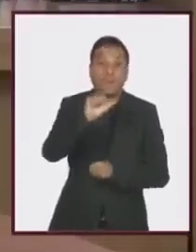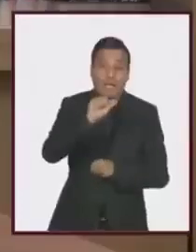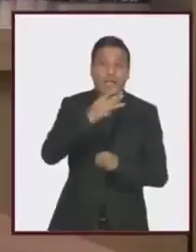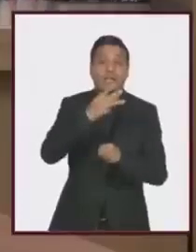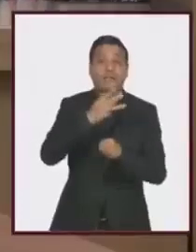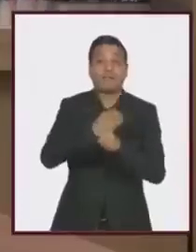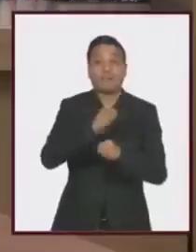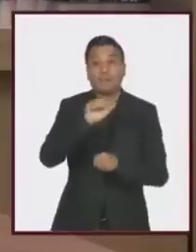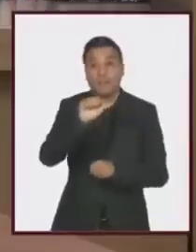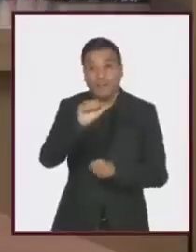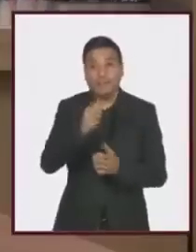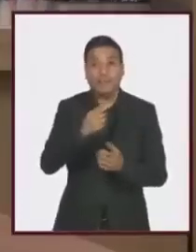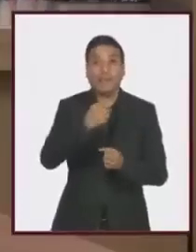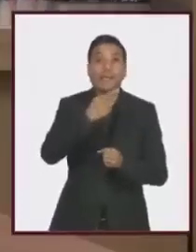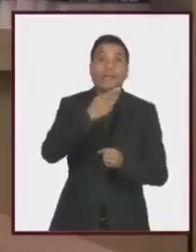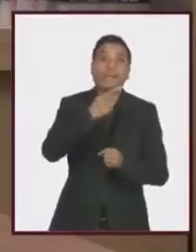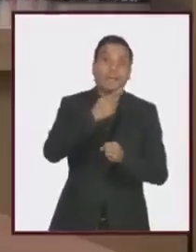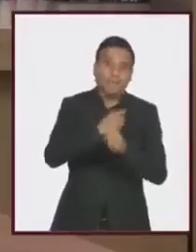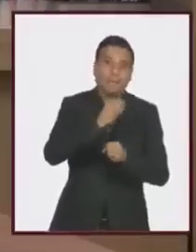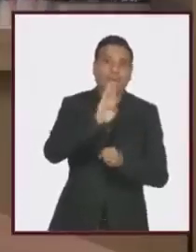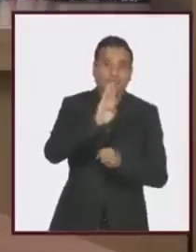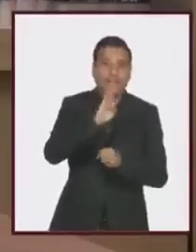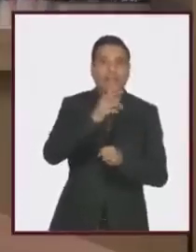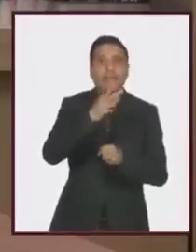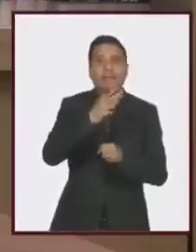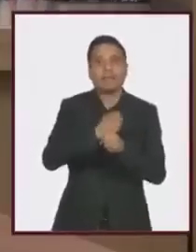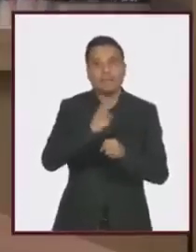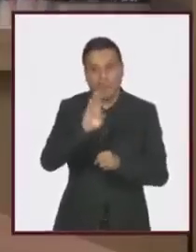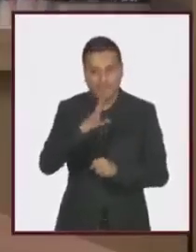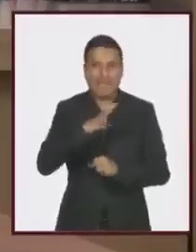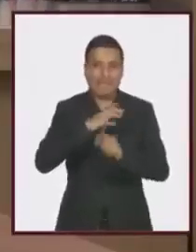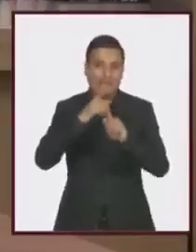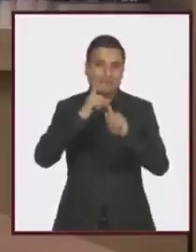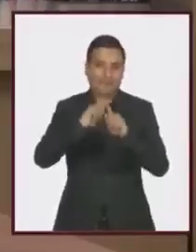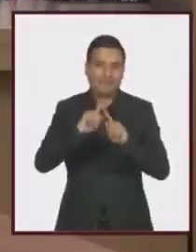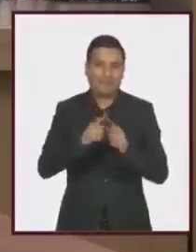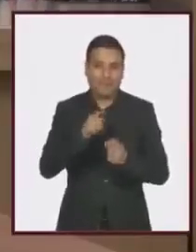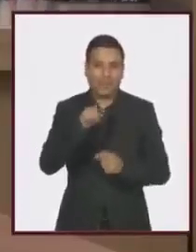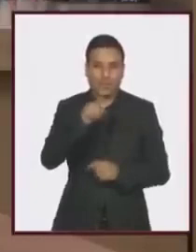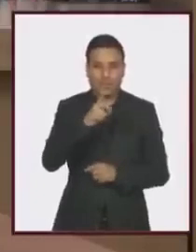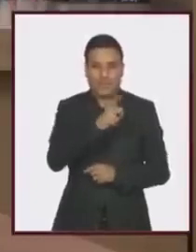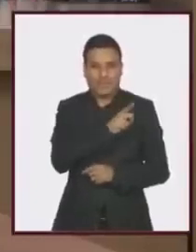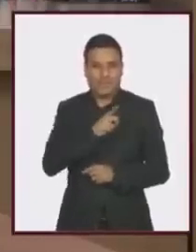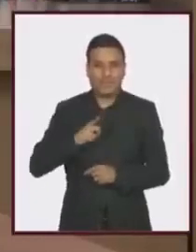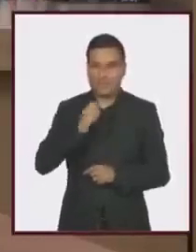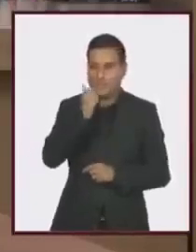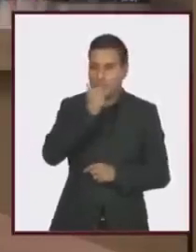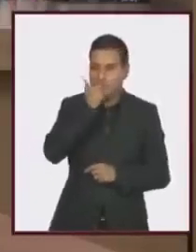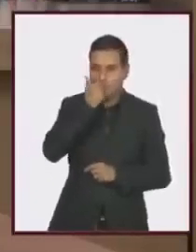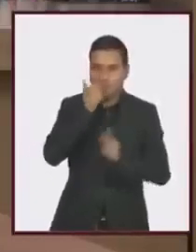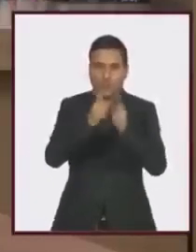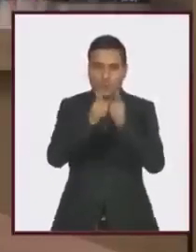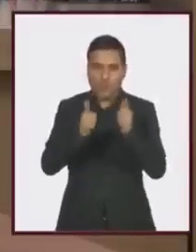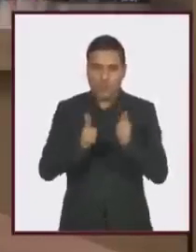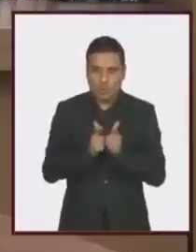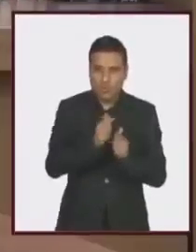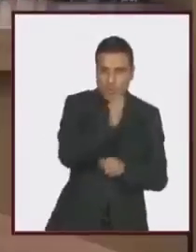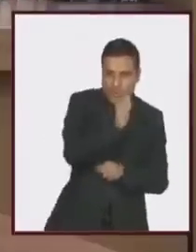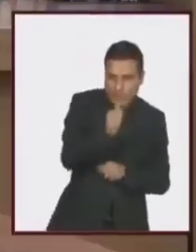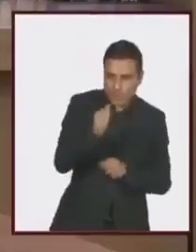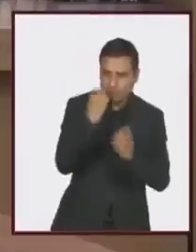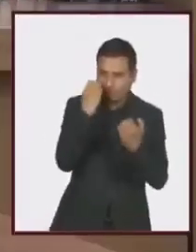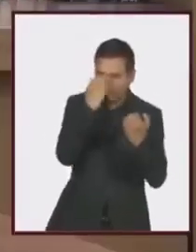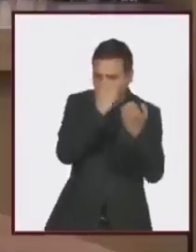las particularidades de estos estudiantes para poder hacer el desarrollo de la planeación